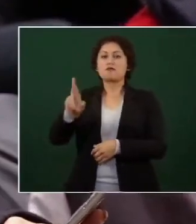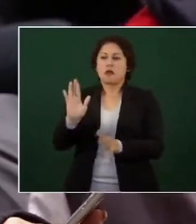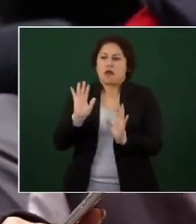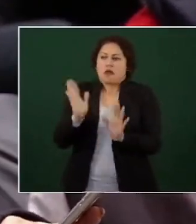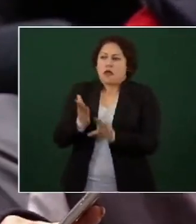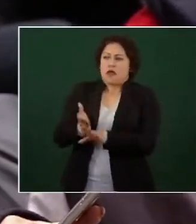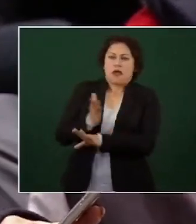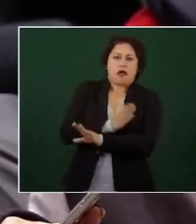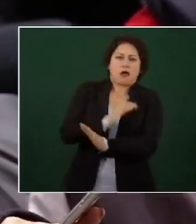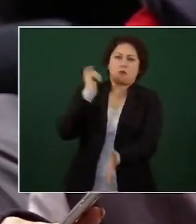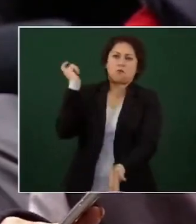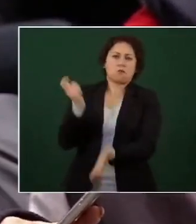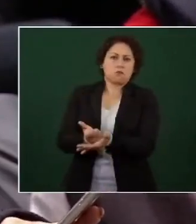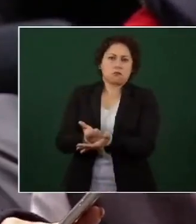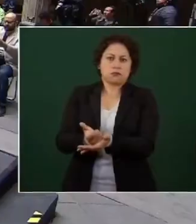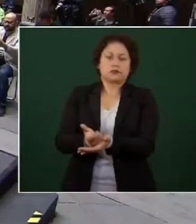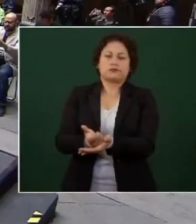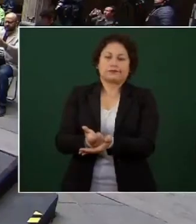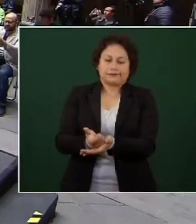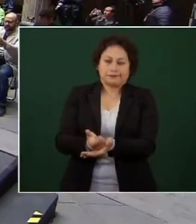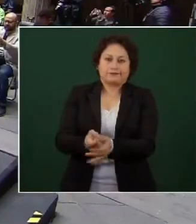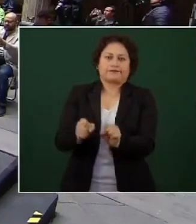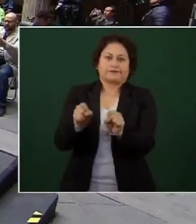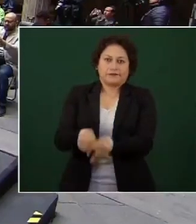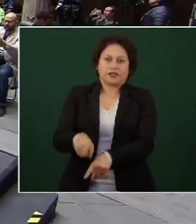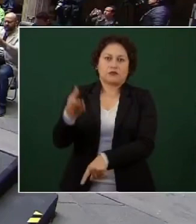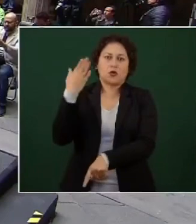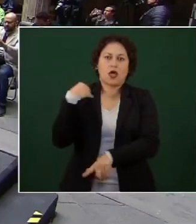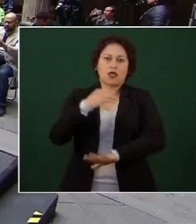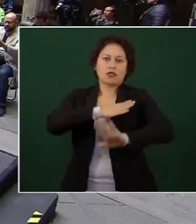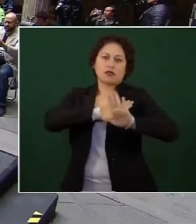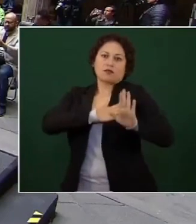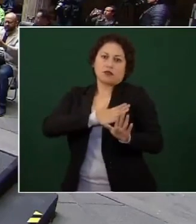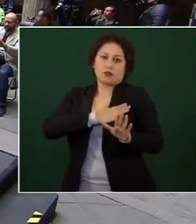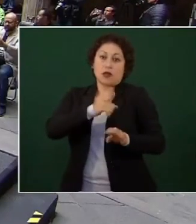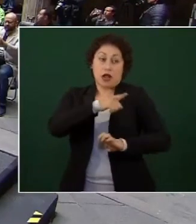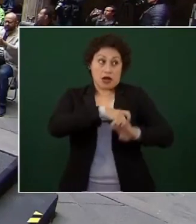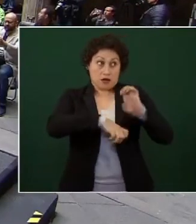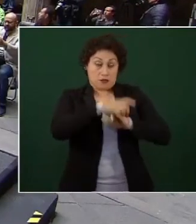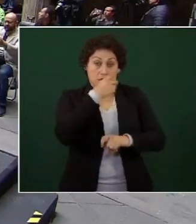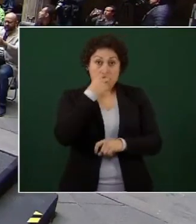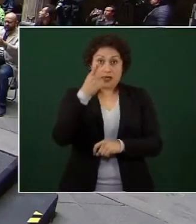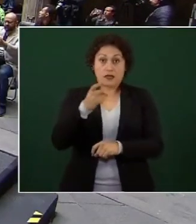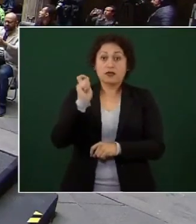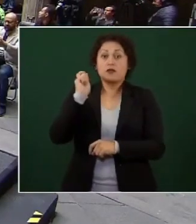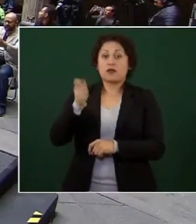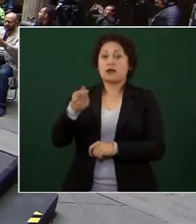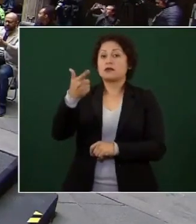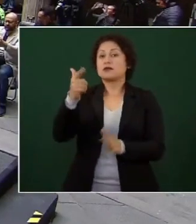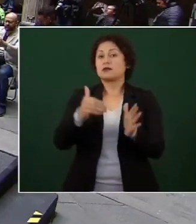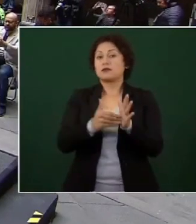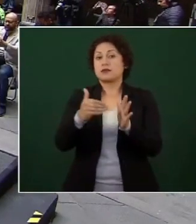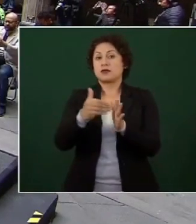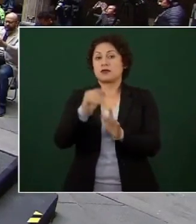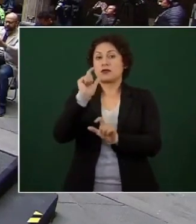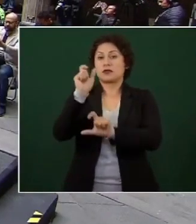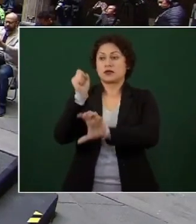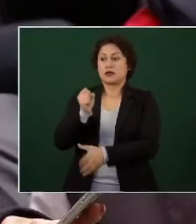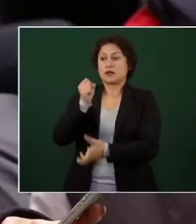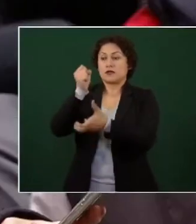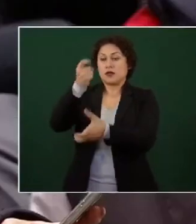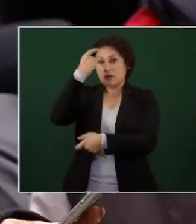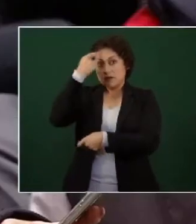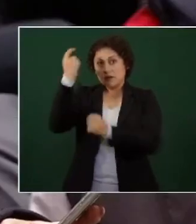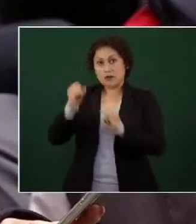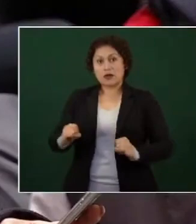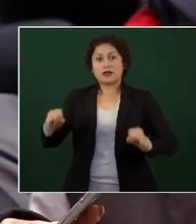finiquitado. Otra de las promesas que les hicieron es que Coret destinaría 7 millones de pesos al entonces Instituto Nacional